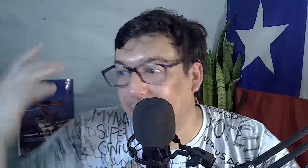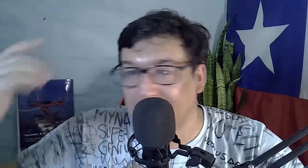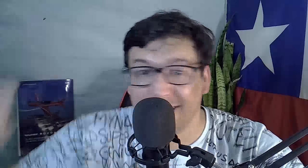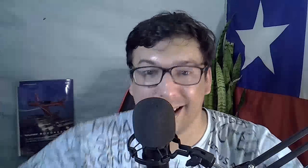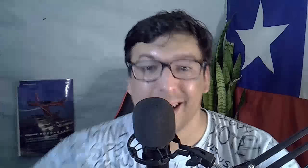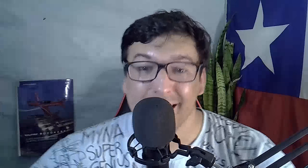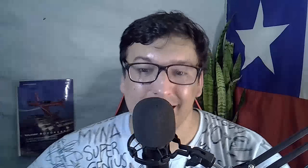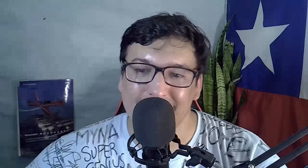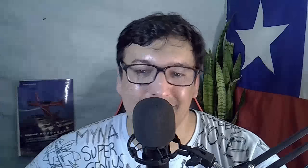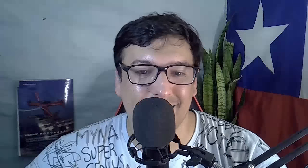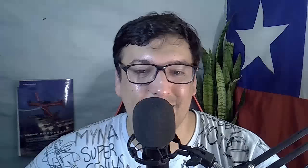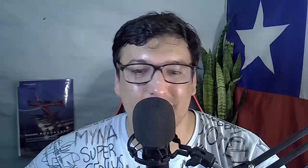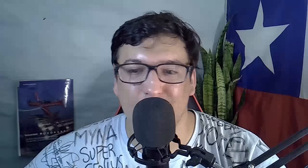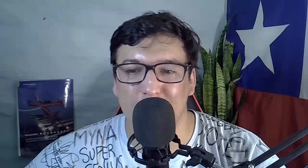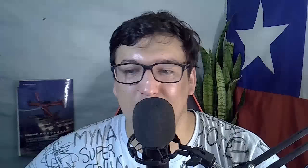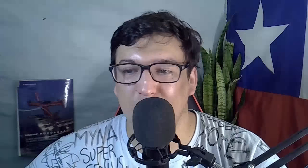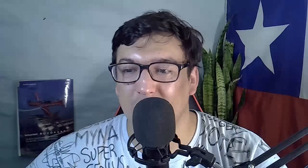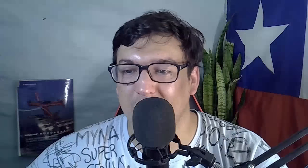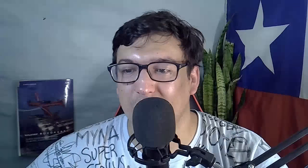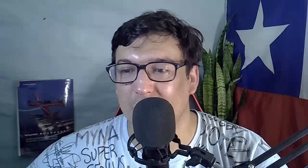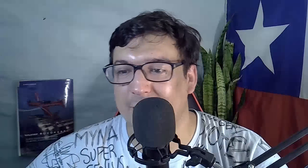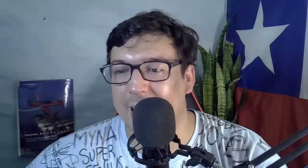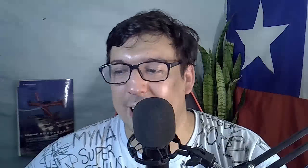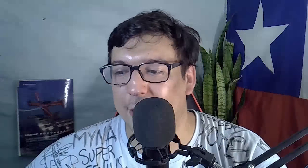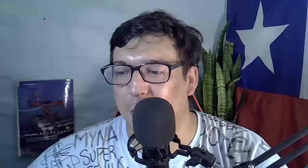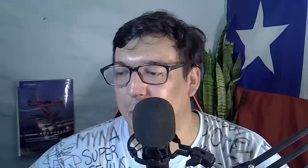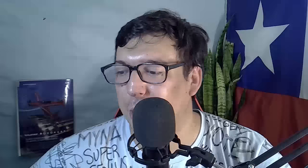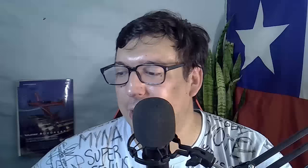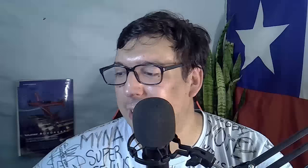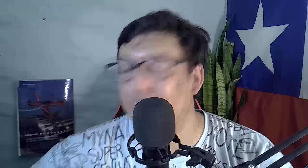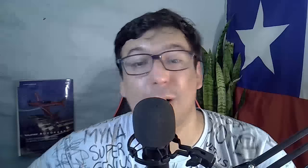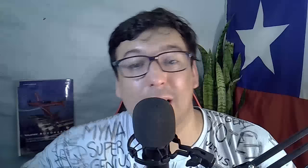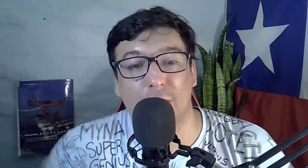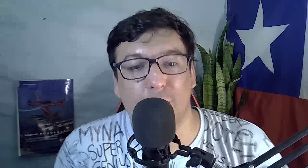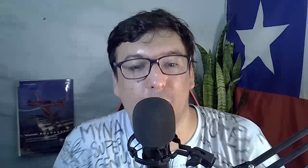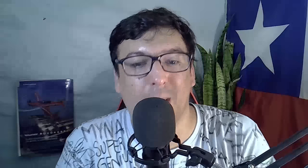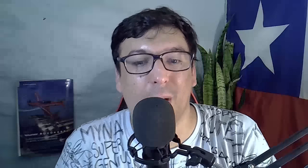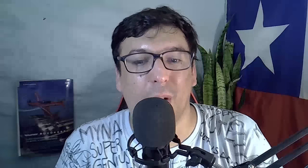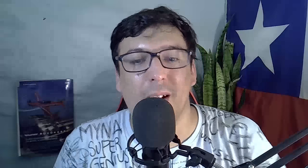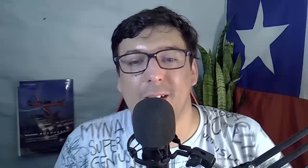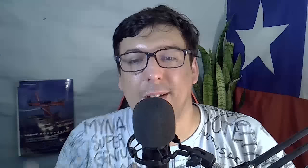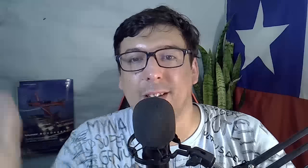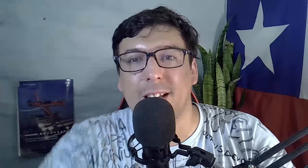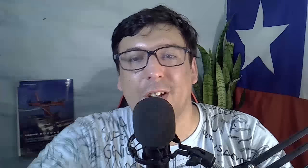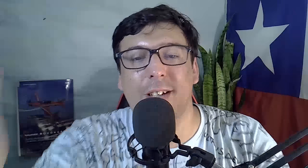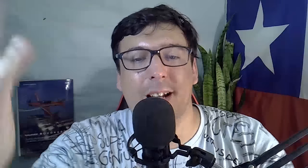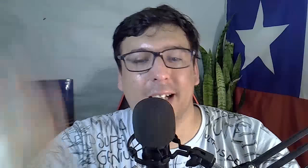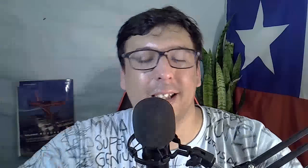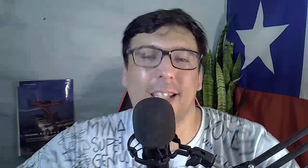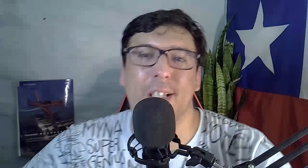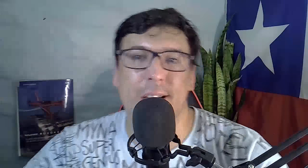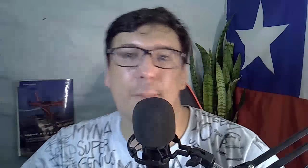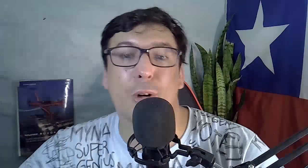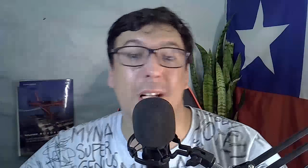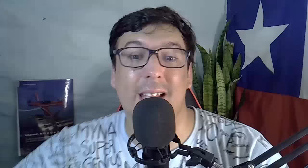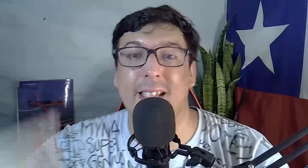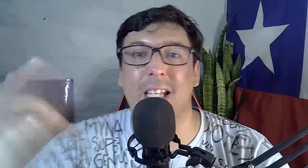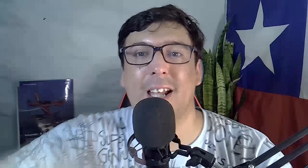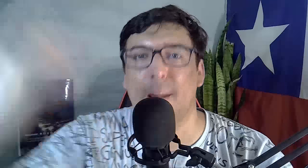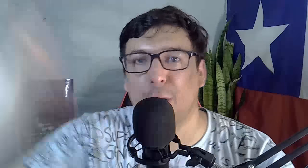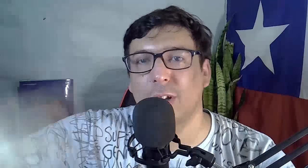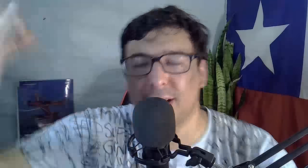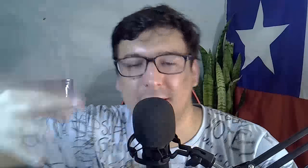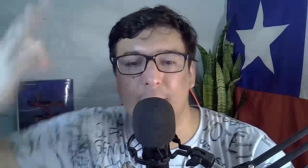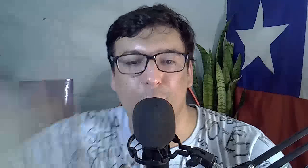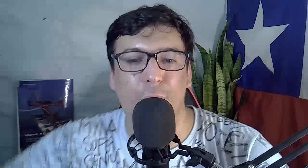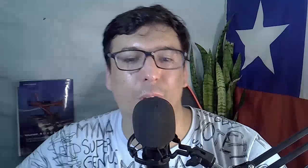sabes. Debe ser re económico, yo estoy diciendo que es caro. Bueno, gente, espero que les haya gustado el video. Felicitaciones a la gente de Chile por la cereza, la